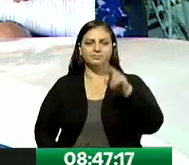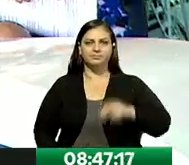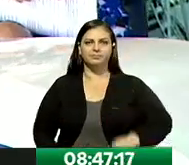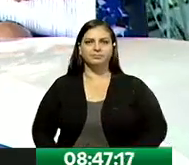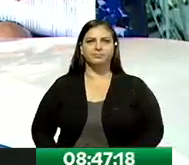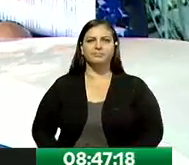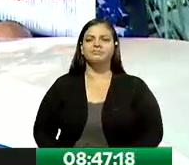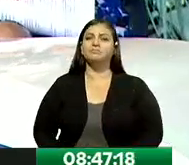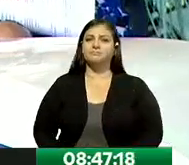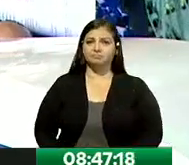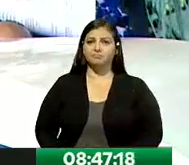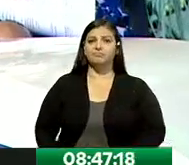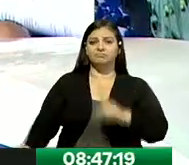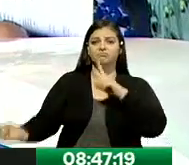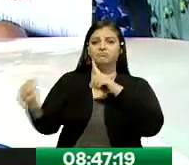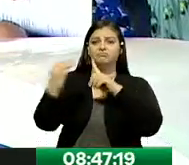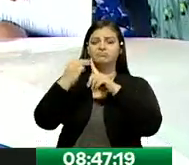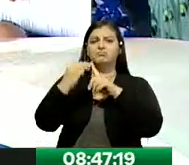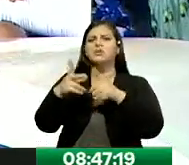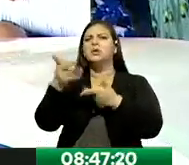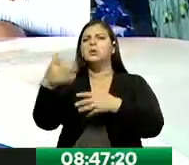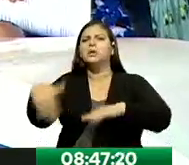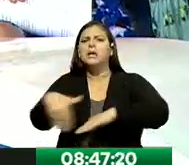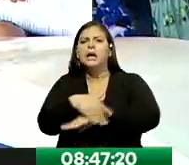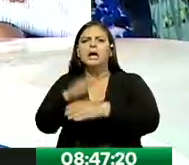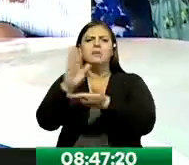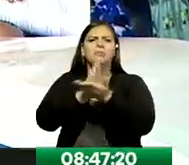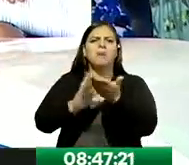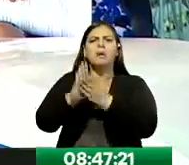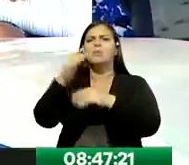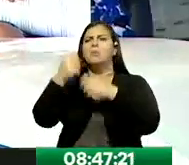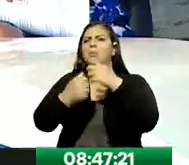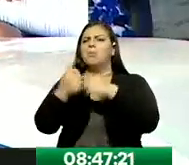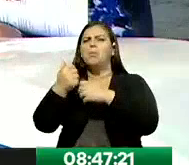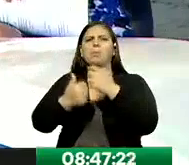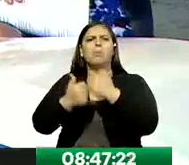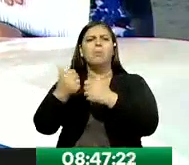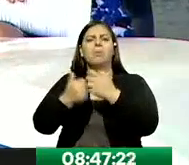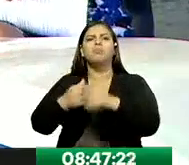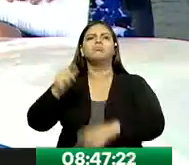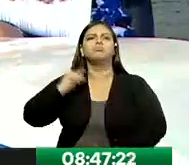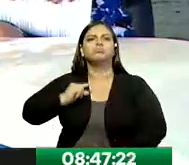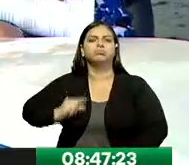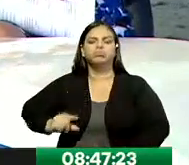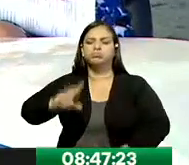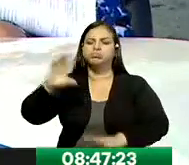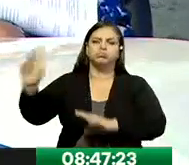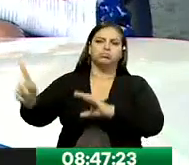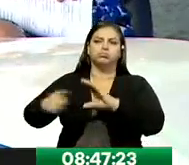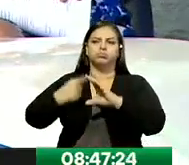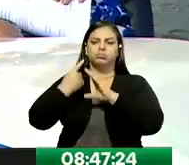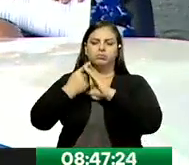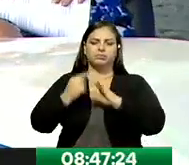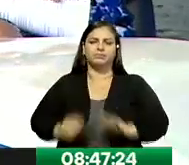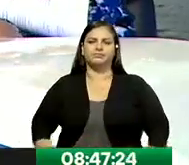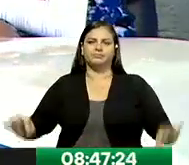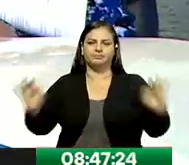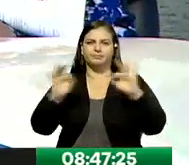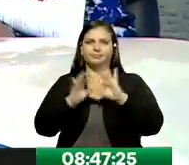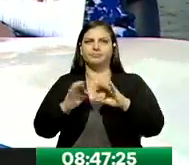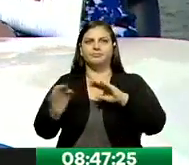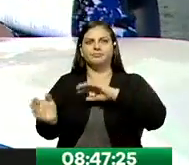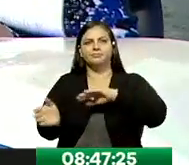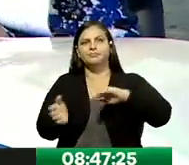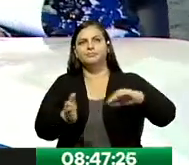098-7703-961. Escriba, por favor, con la dirección exacta para incluso ir a hacer una microonda en vivo, como en este momento está José Morales recogiendo